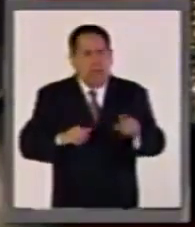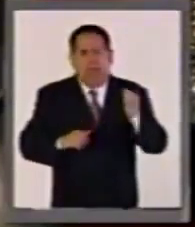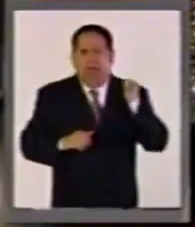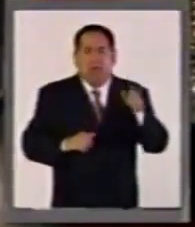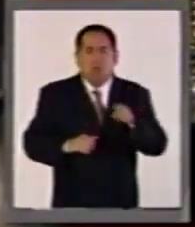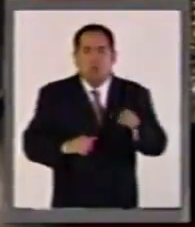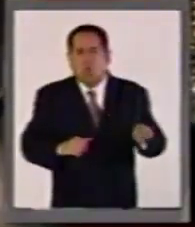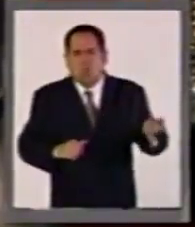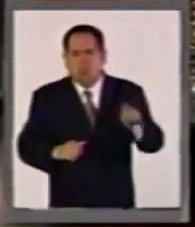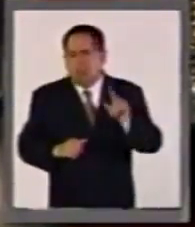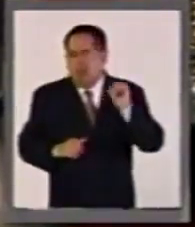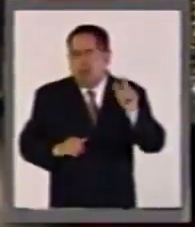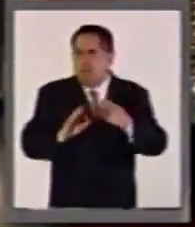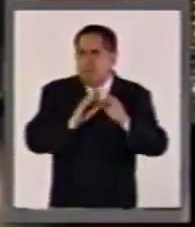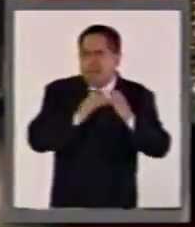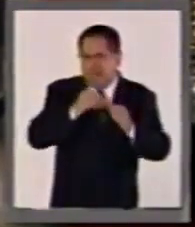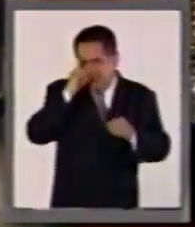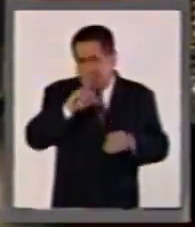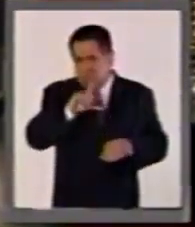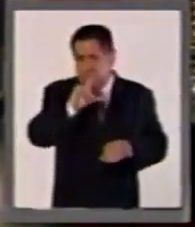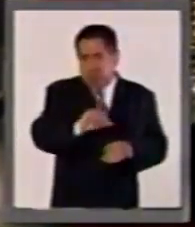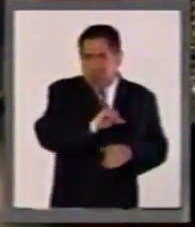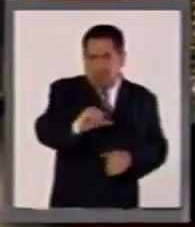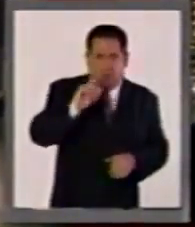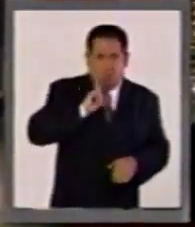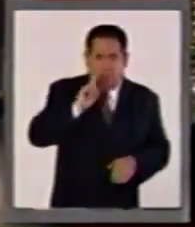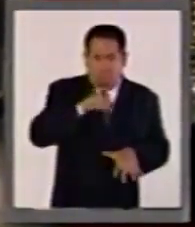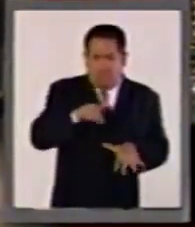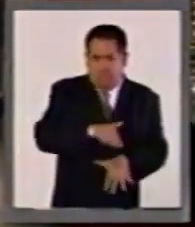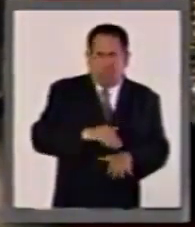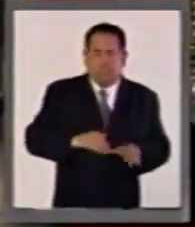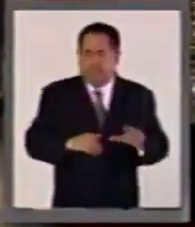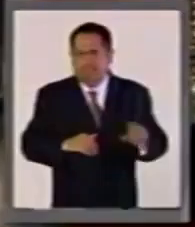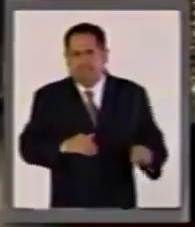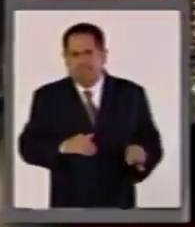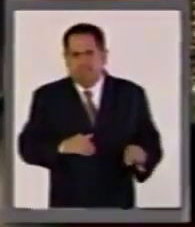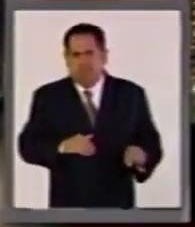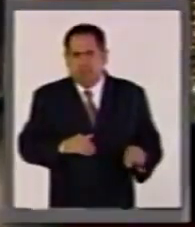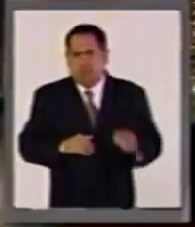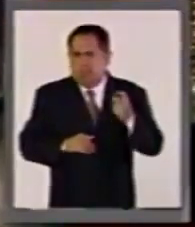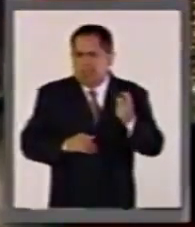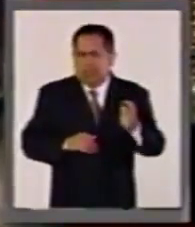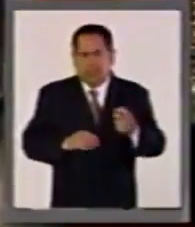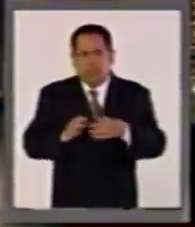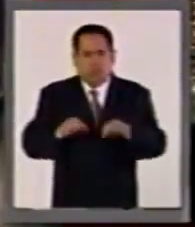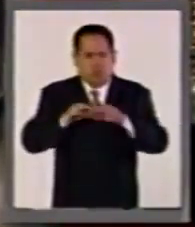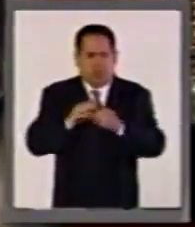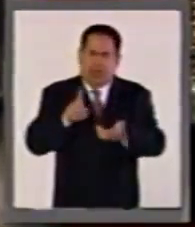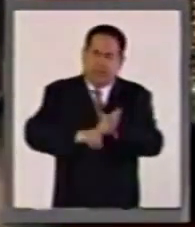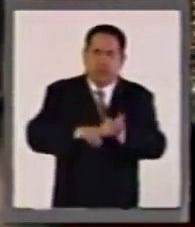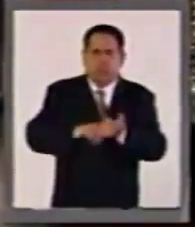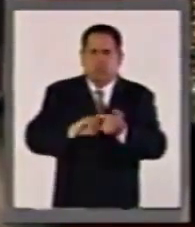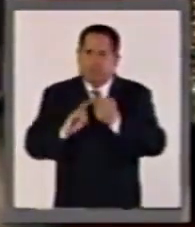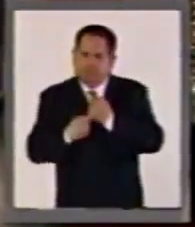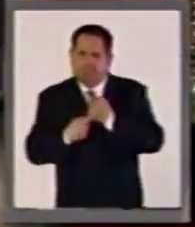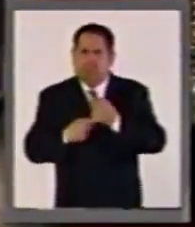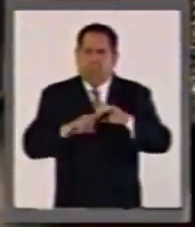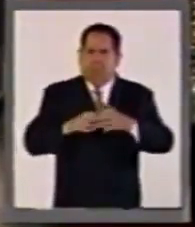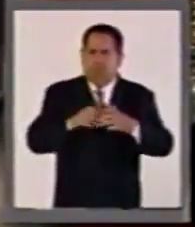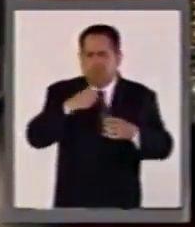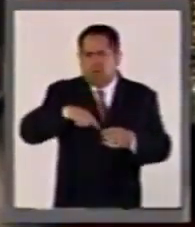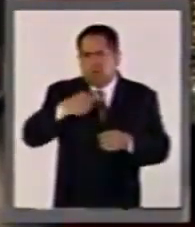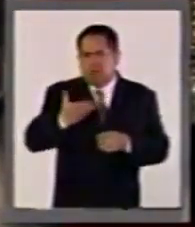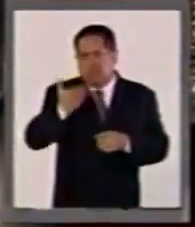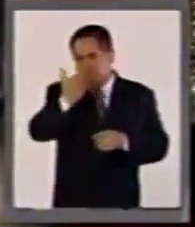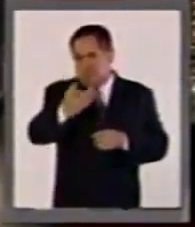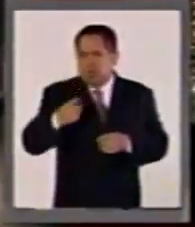cualquier tipo o modalidad de violencia contra las mujeres. Me parece que eso es lo que está en el subtexto del punto de acuerdo